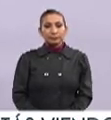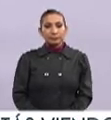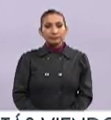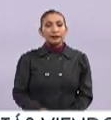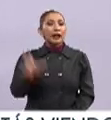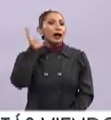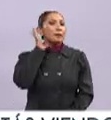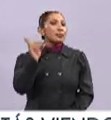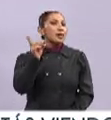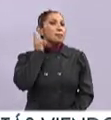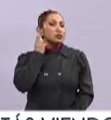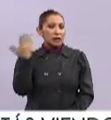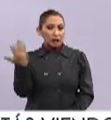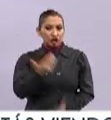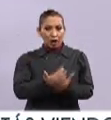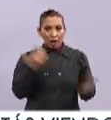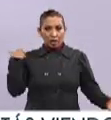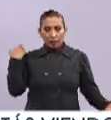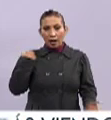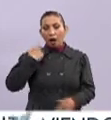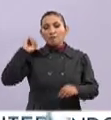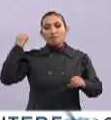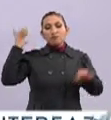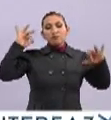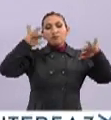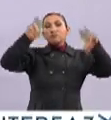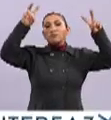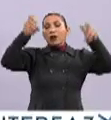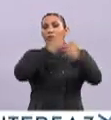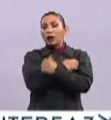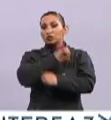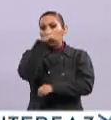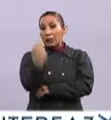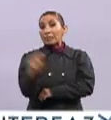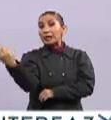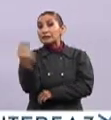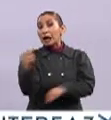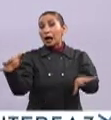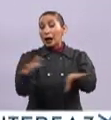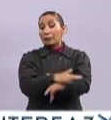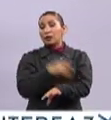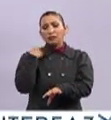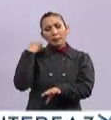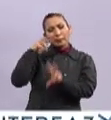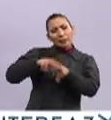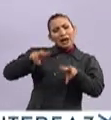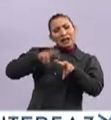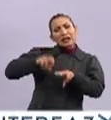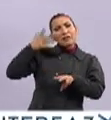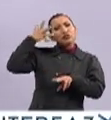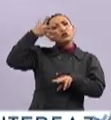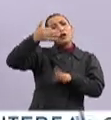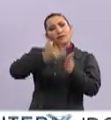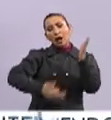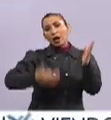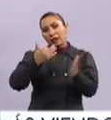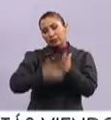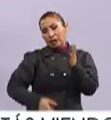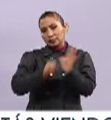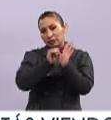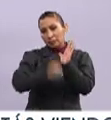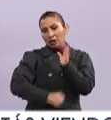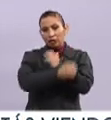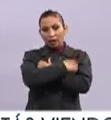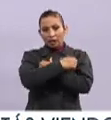En la Cámara de Diputados se llevó a cabo el foro Educación Obligatoria, Necesidades de Cambio, donde se analizan los retos que tiene por delante el